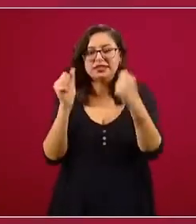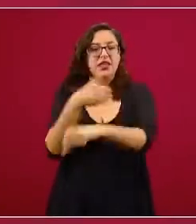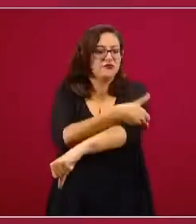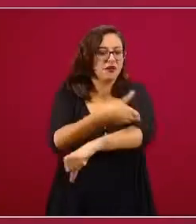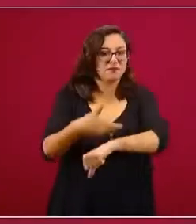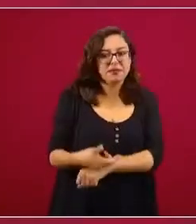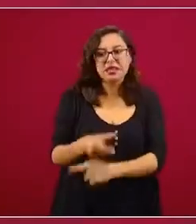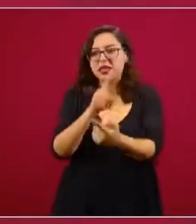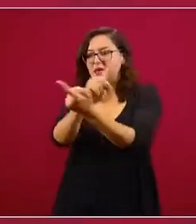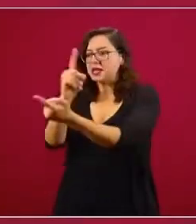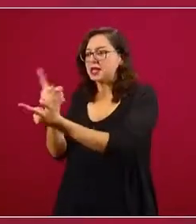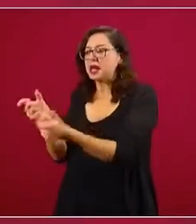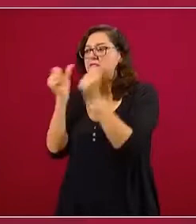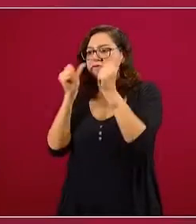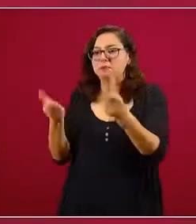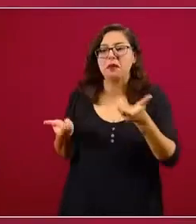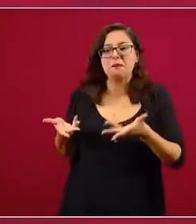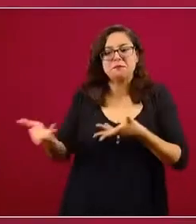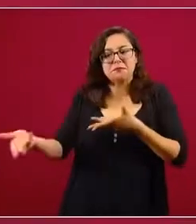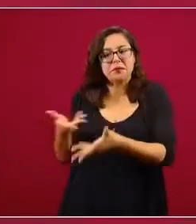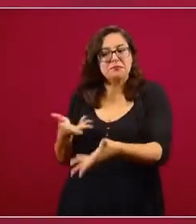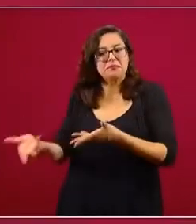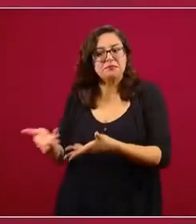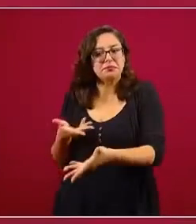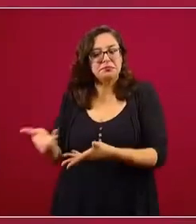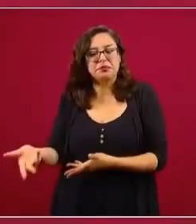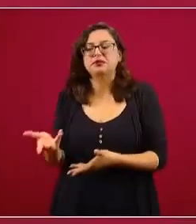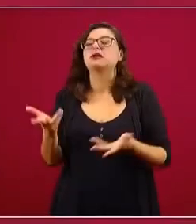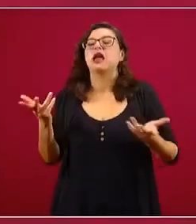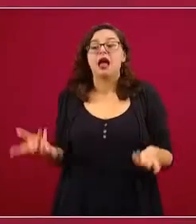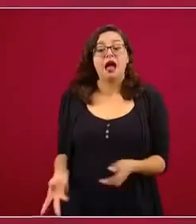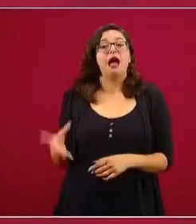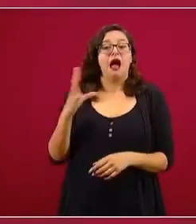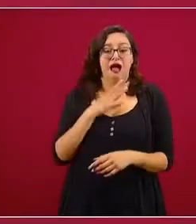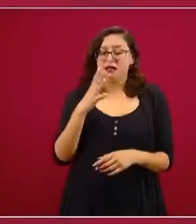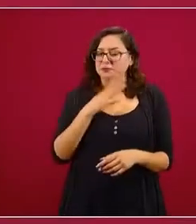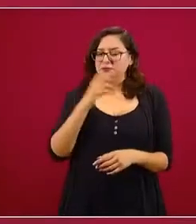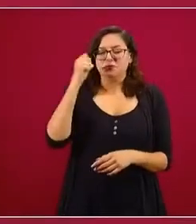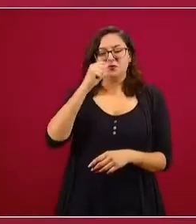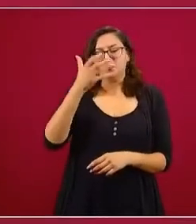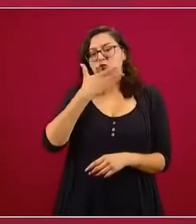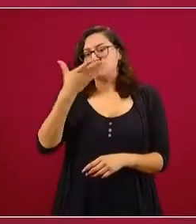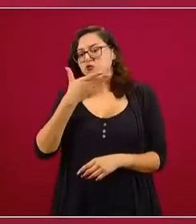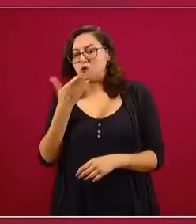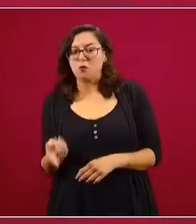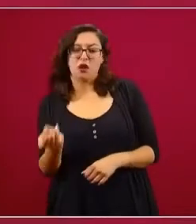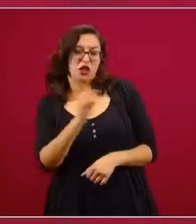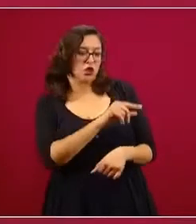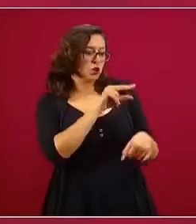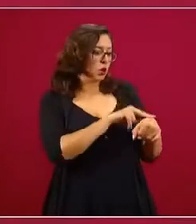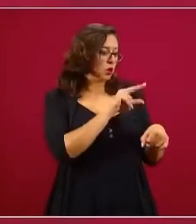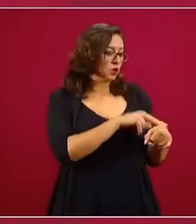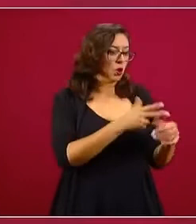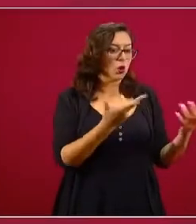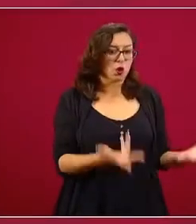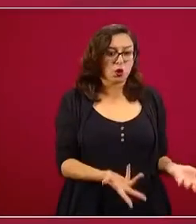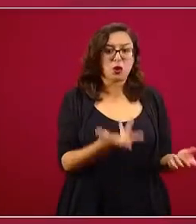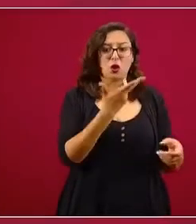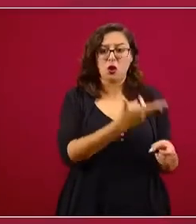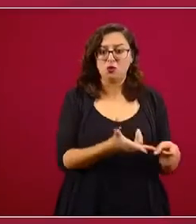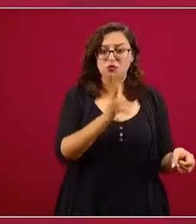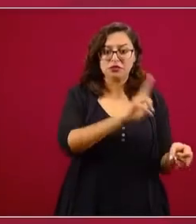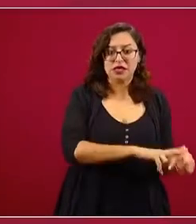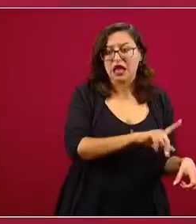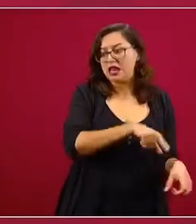ellos, la interacción que esto produce entre los equipos médicos y las áreas también en su momento administrativas de